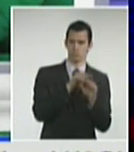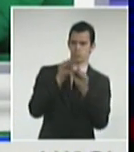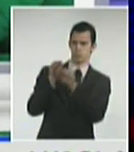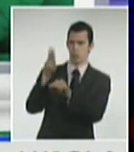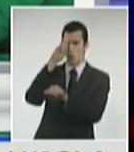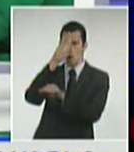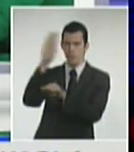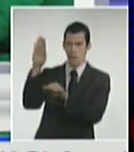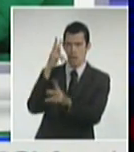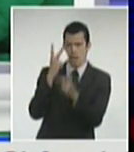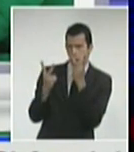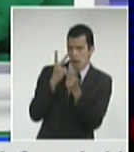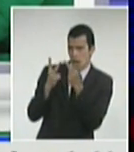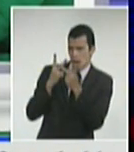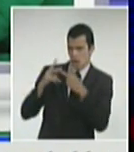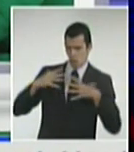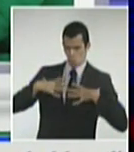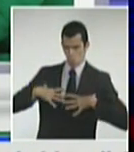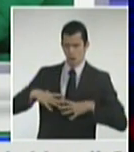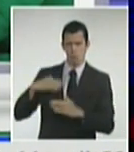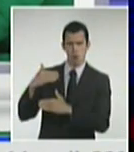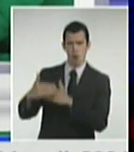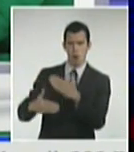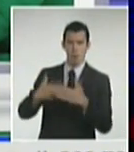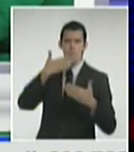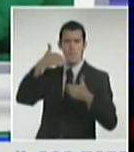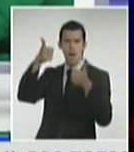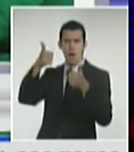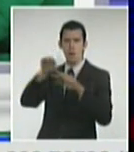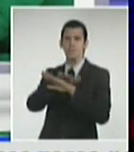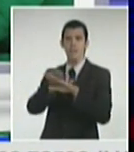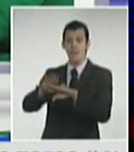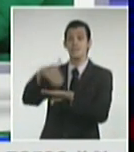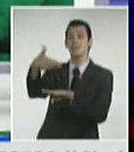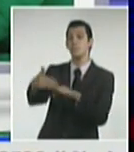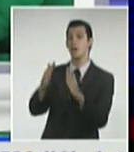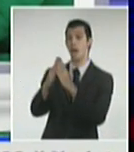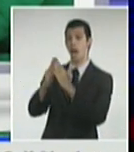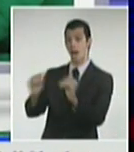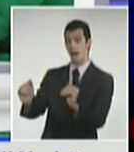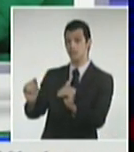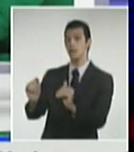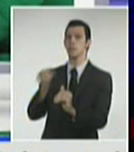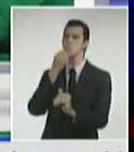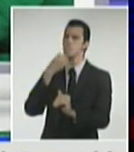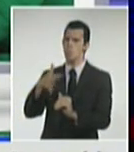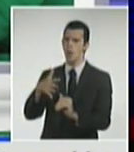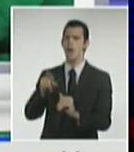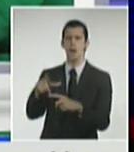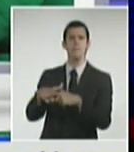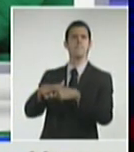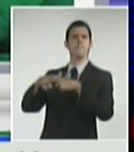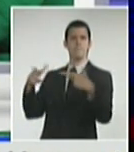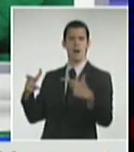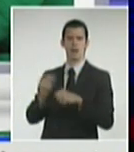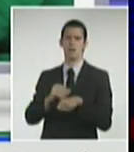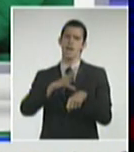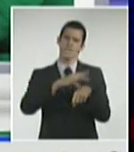pacientes, además de que los protocolos ayudan un poco a definir realmente qué pacientes tenemos